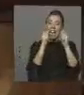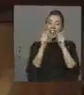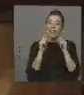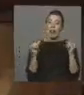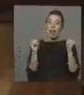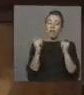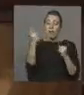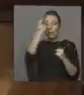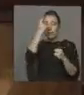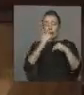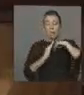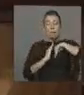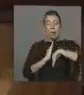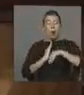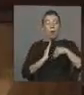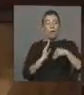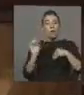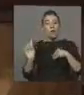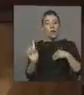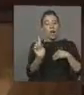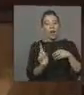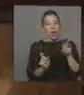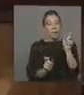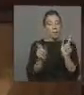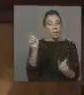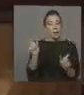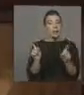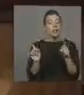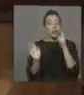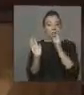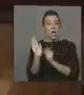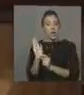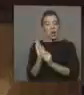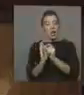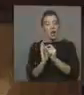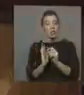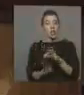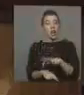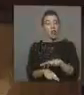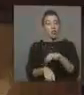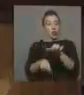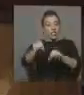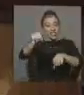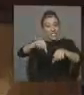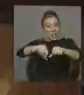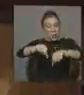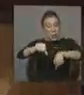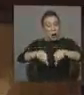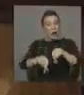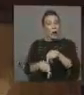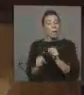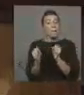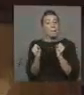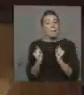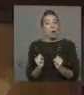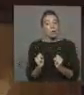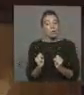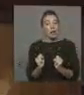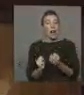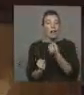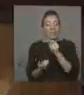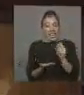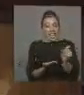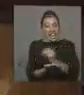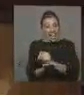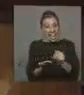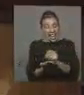convicciones profundas de cada persona. Por ello, se le reconoce al médico cirujano la posibilidad de expresar por